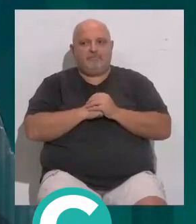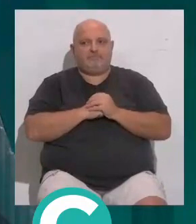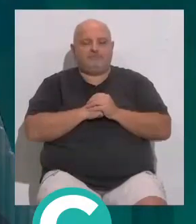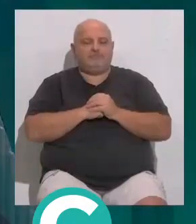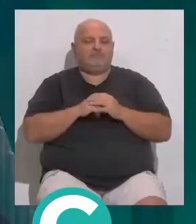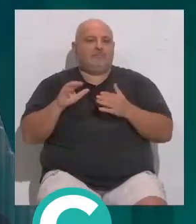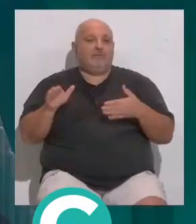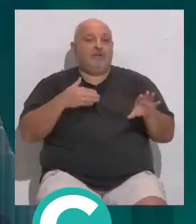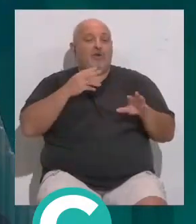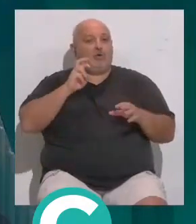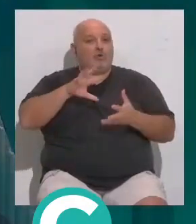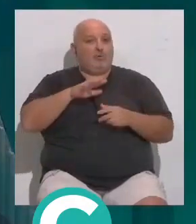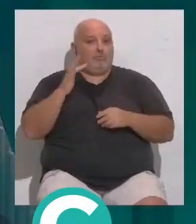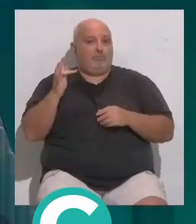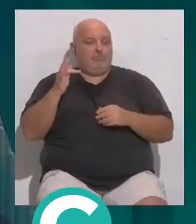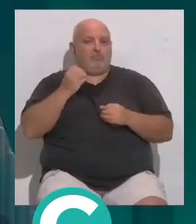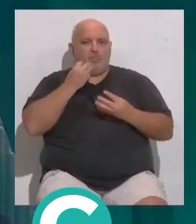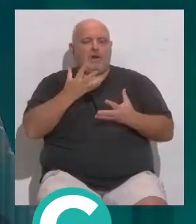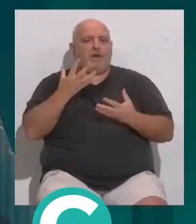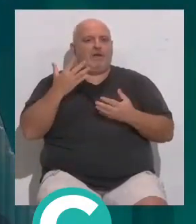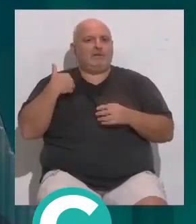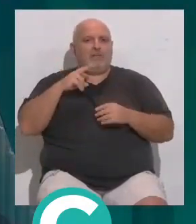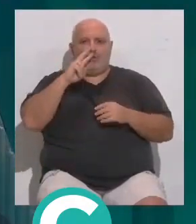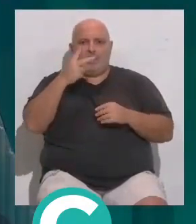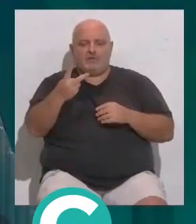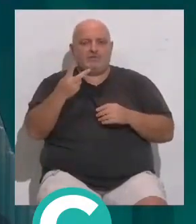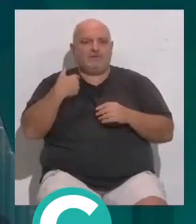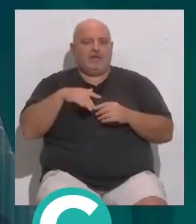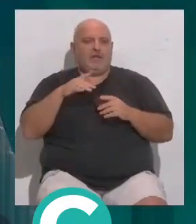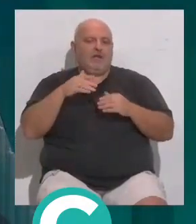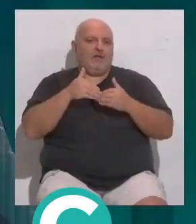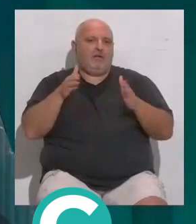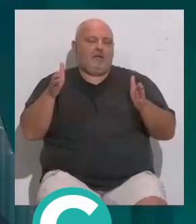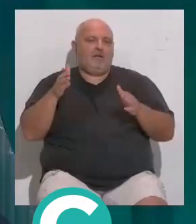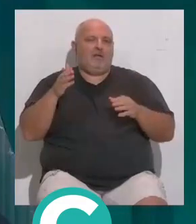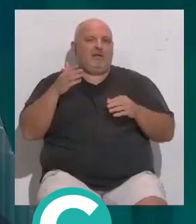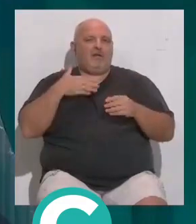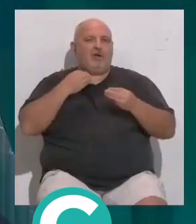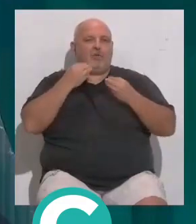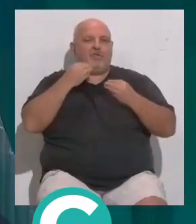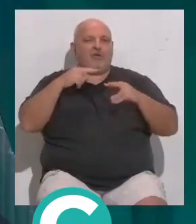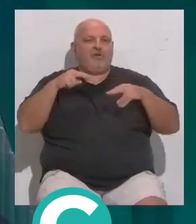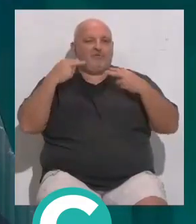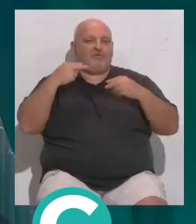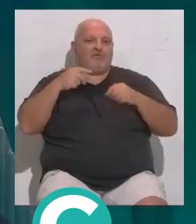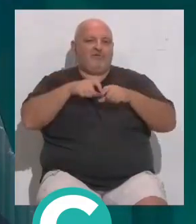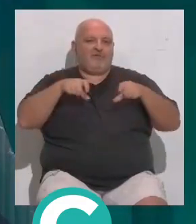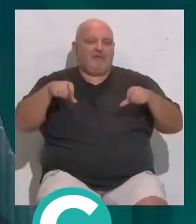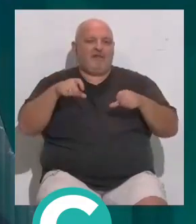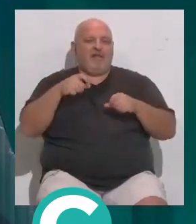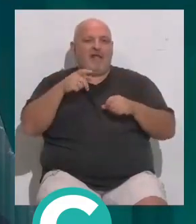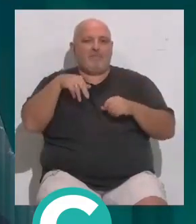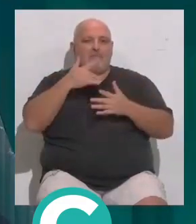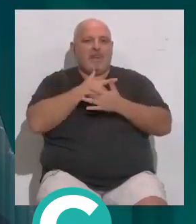Y una buena noticia, después de 2 años y tras la pandemia, se ha abierto al público el comedor de María Arteaga. Tiene todos los